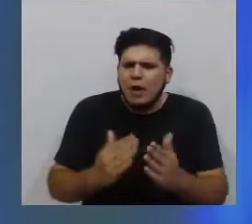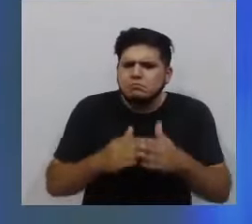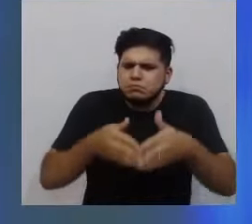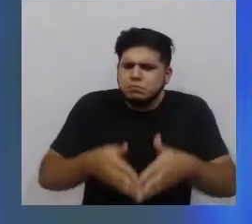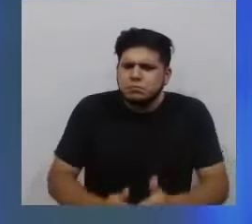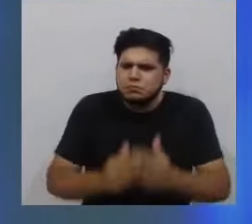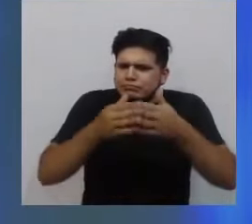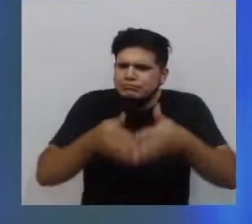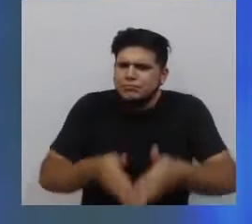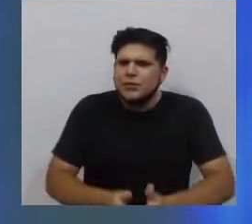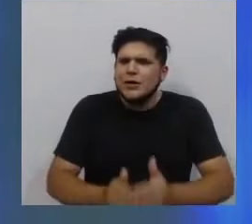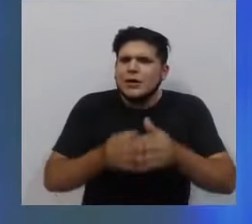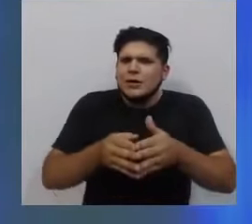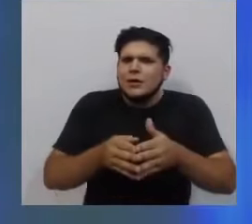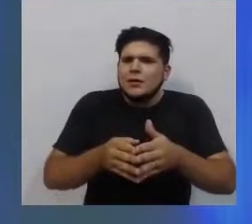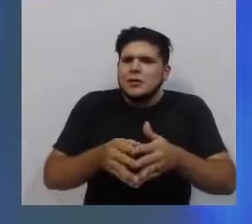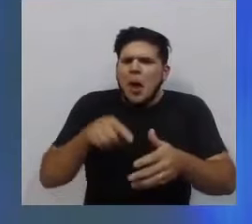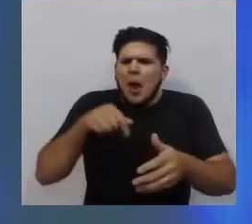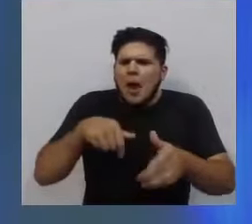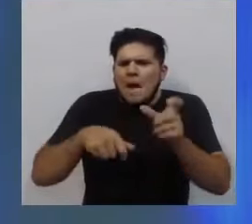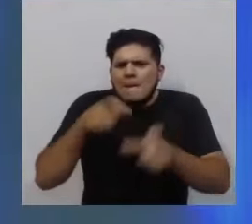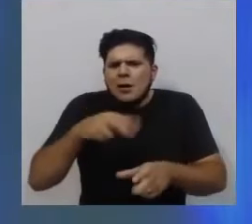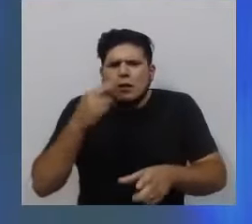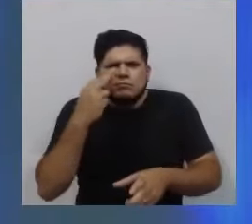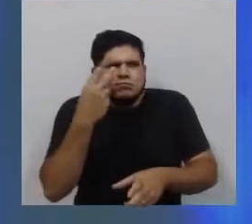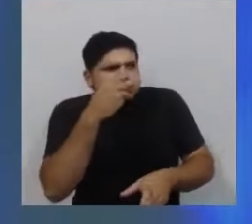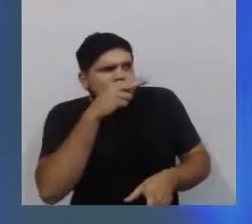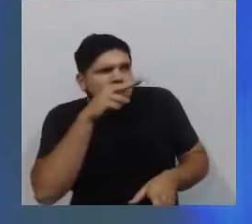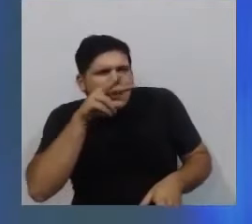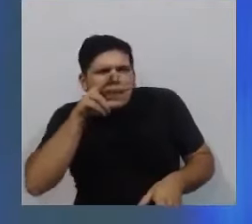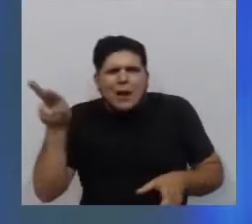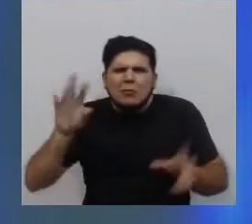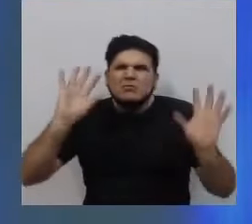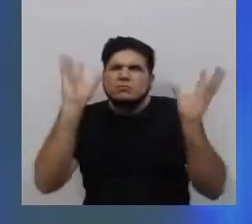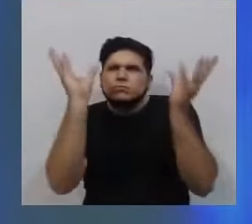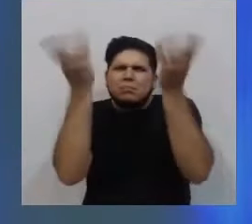porque dudaron hombres de época